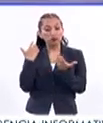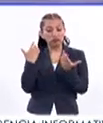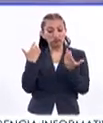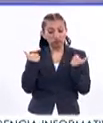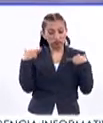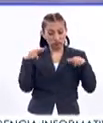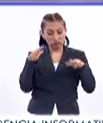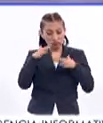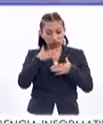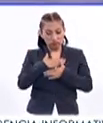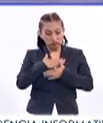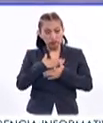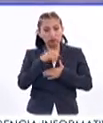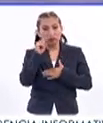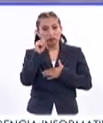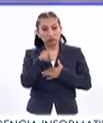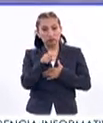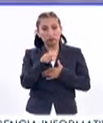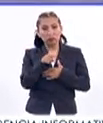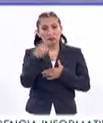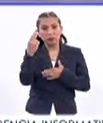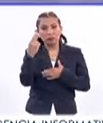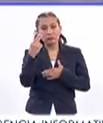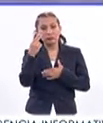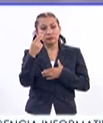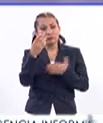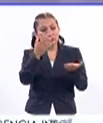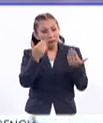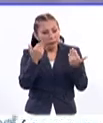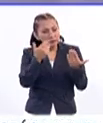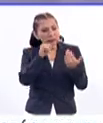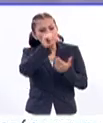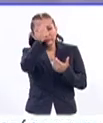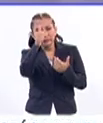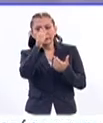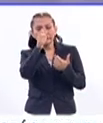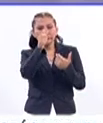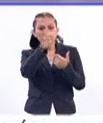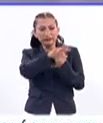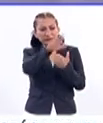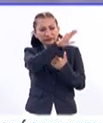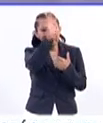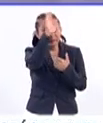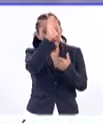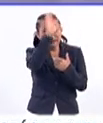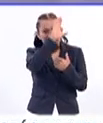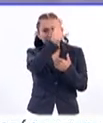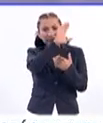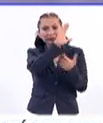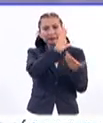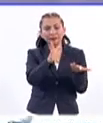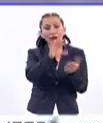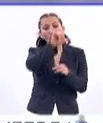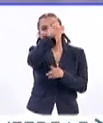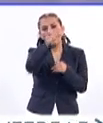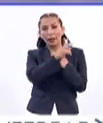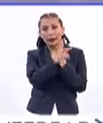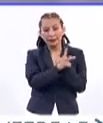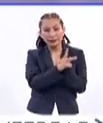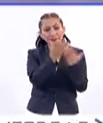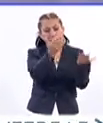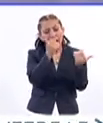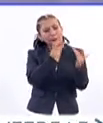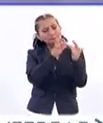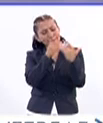siendo justo una parte que llamaba a otras áreas culturales del exterior